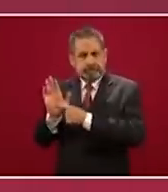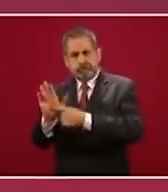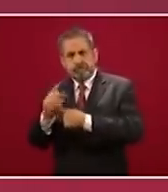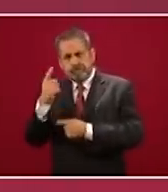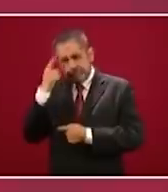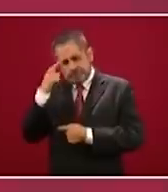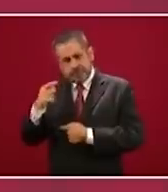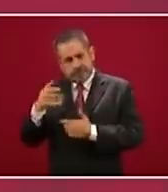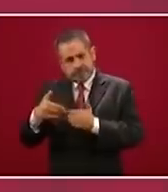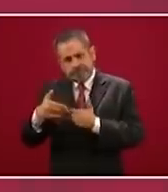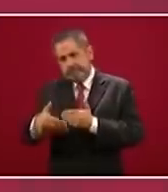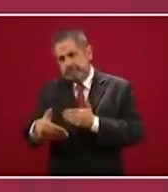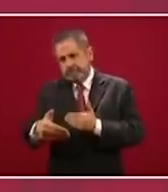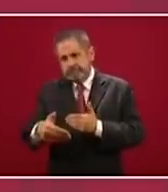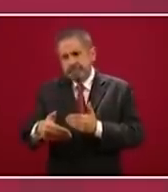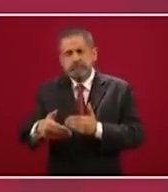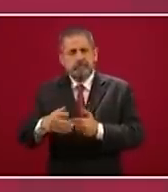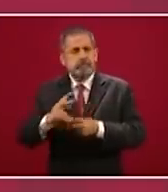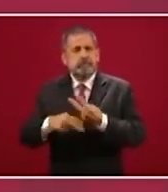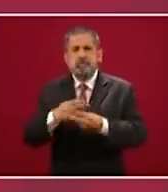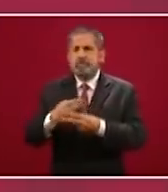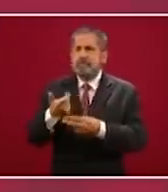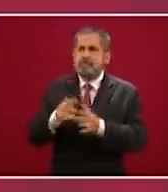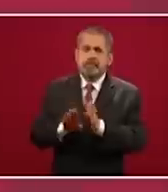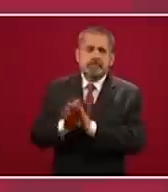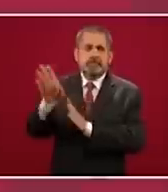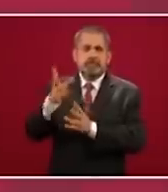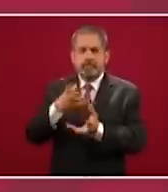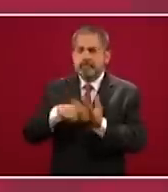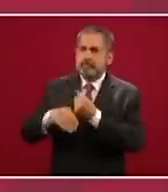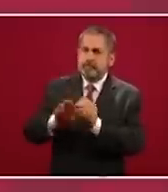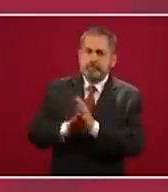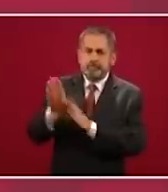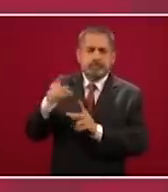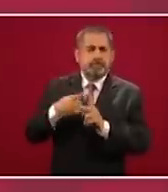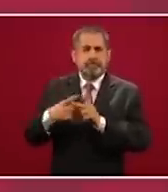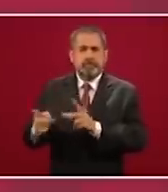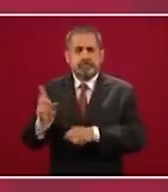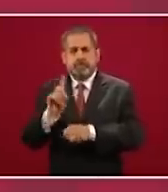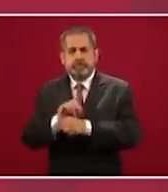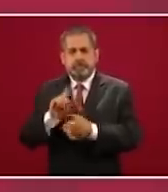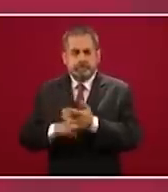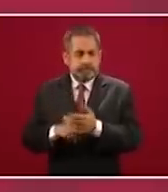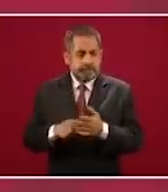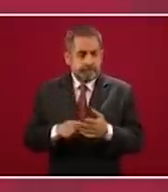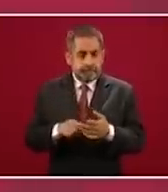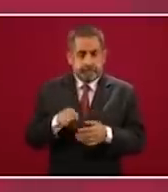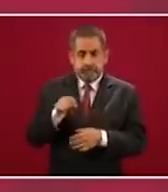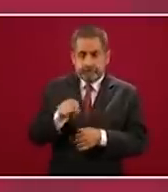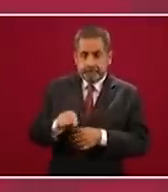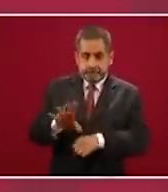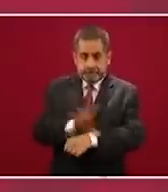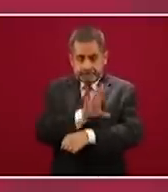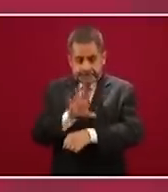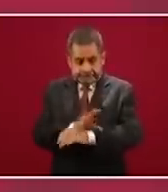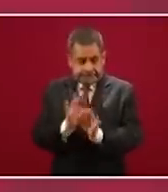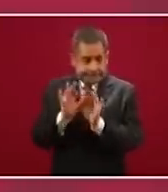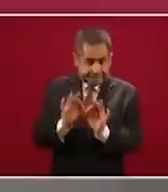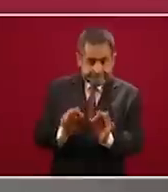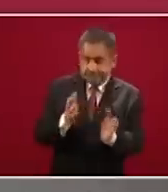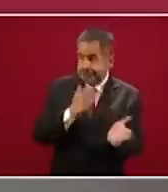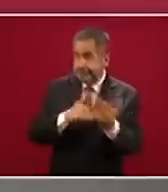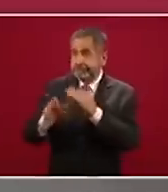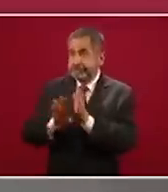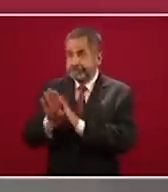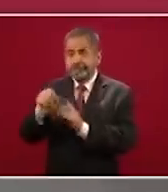para el crecimiento económico a partir del desarrollo del sector energético. Ya